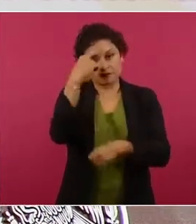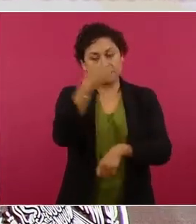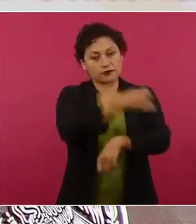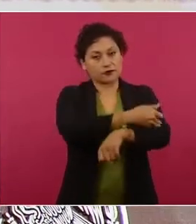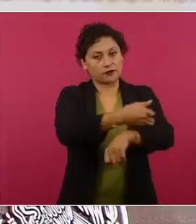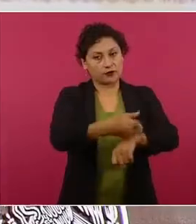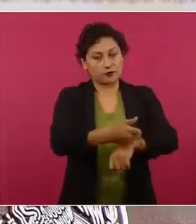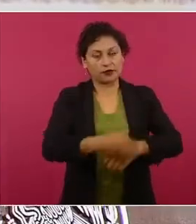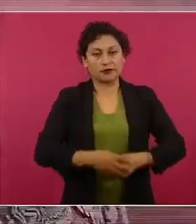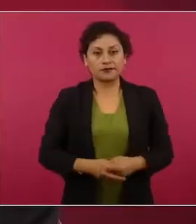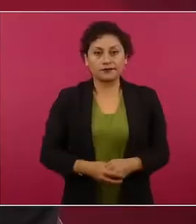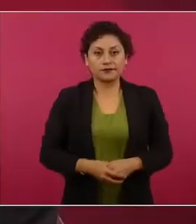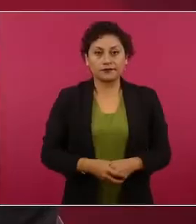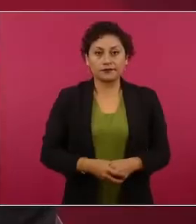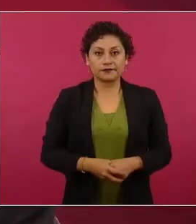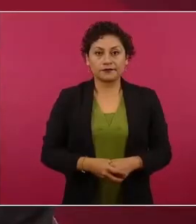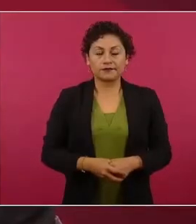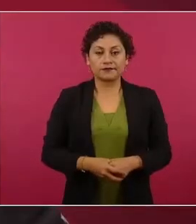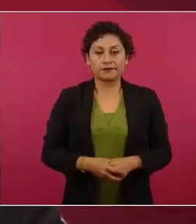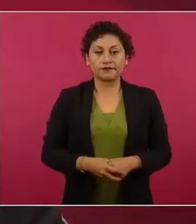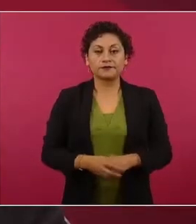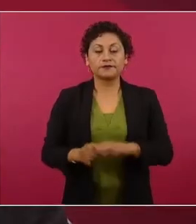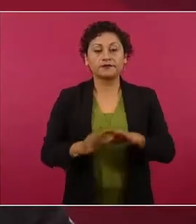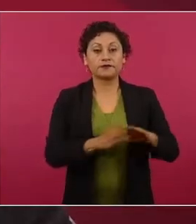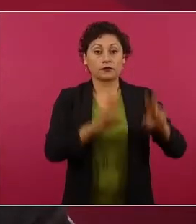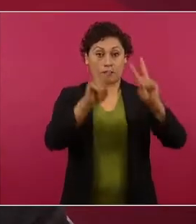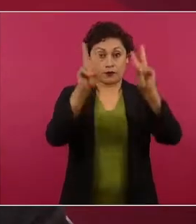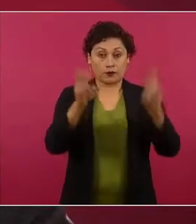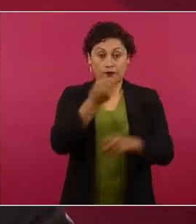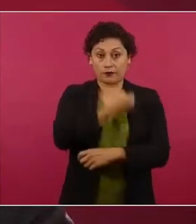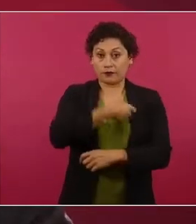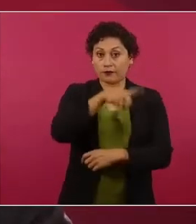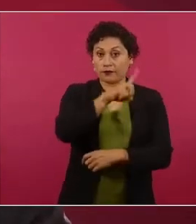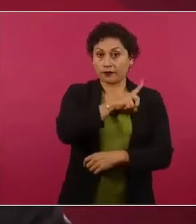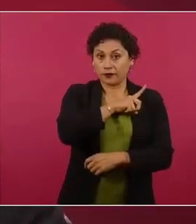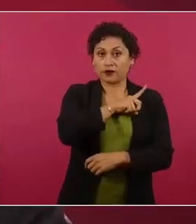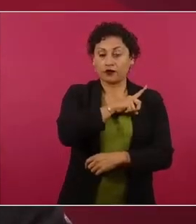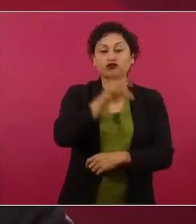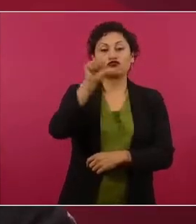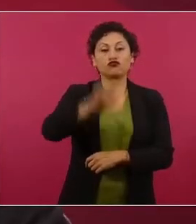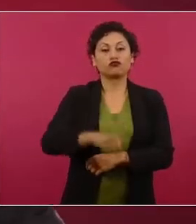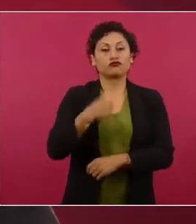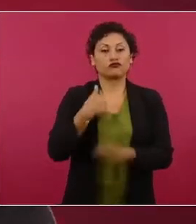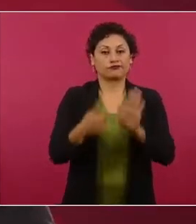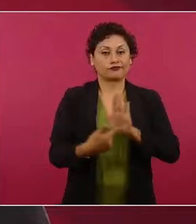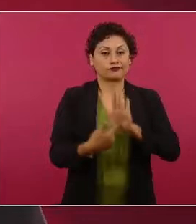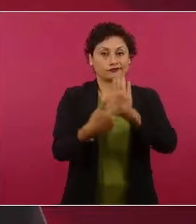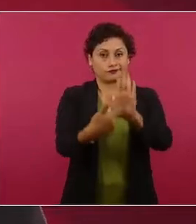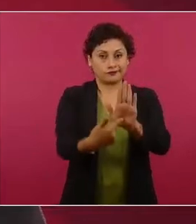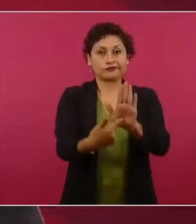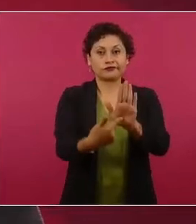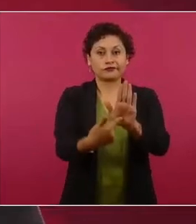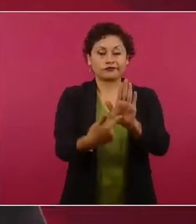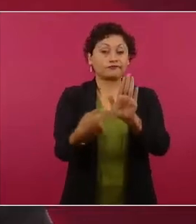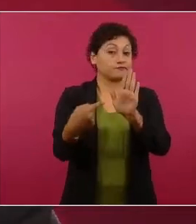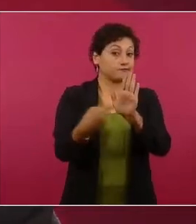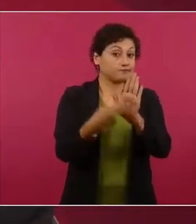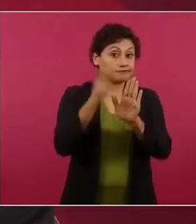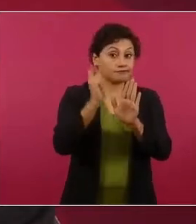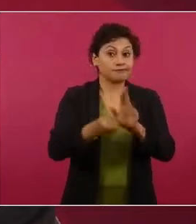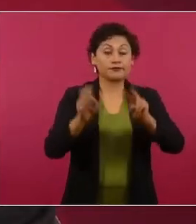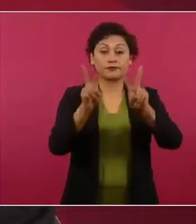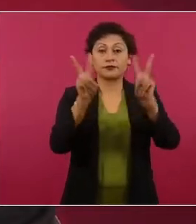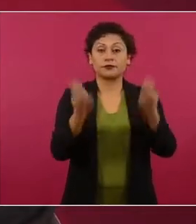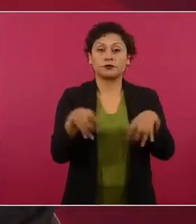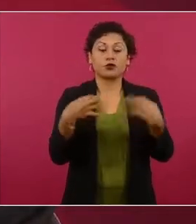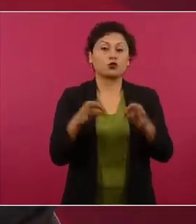trabajadores mineros. En el pulso de la salud, hoy les presentaremos un tema muy